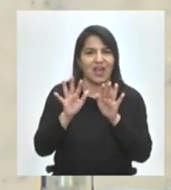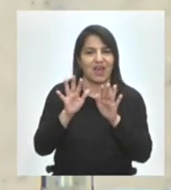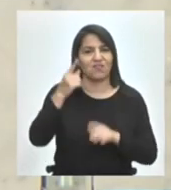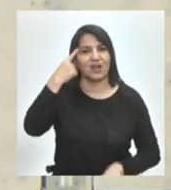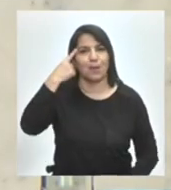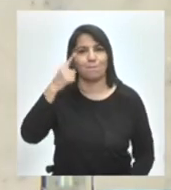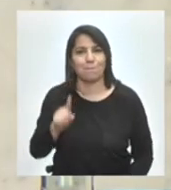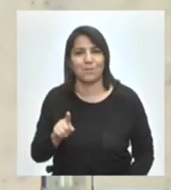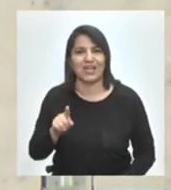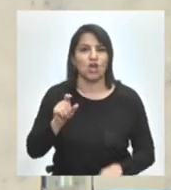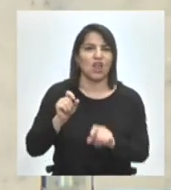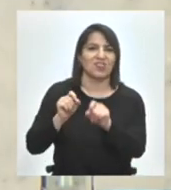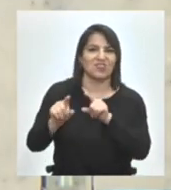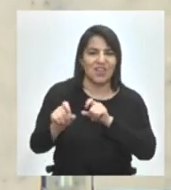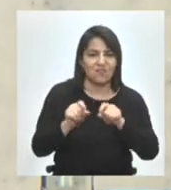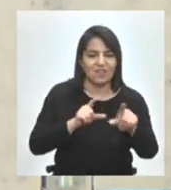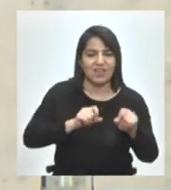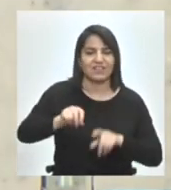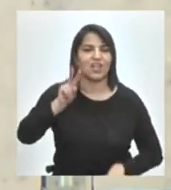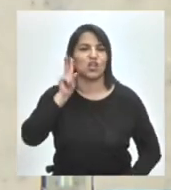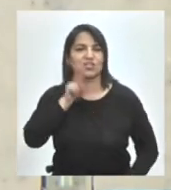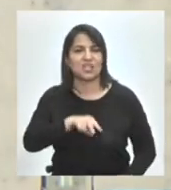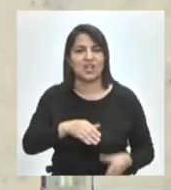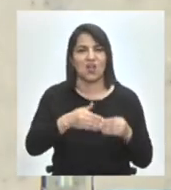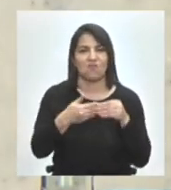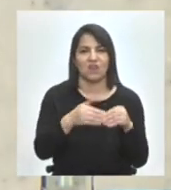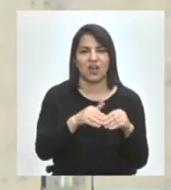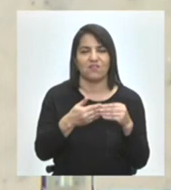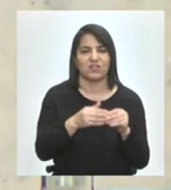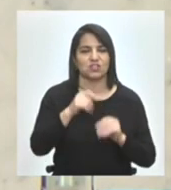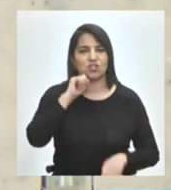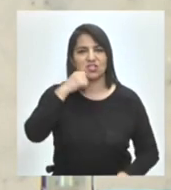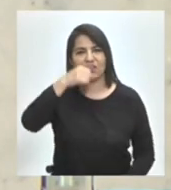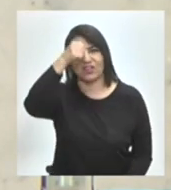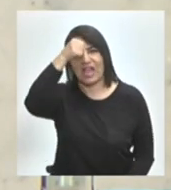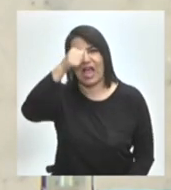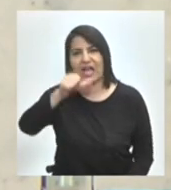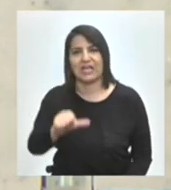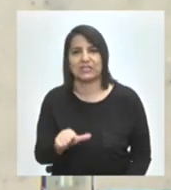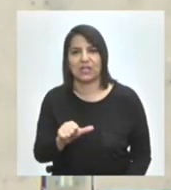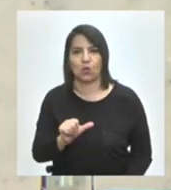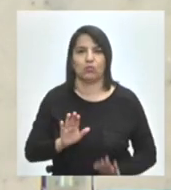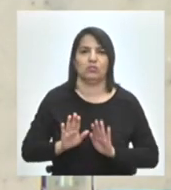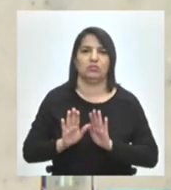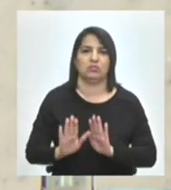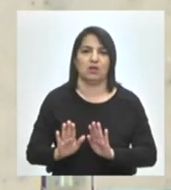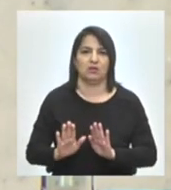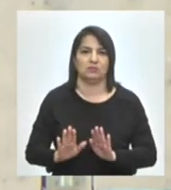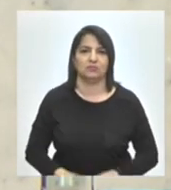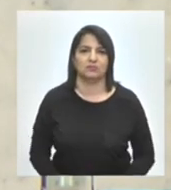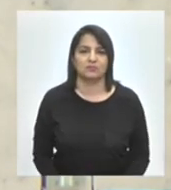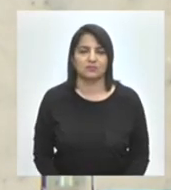pero defenderlos sin flexibilidad es condenarse al estancamiento.